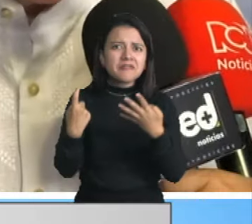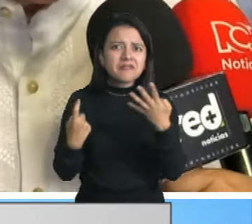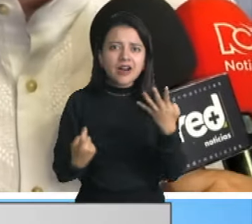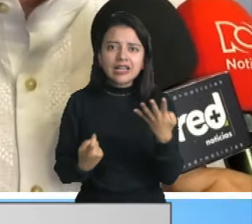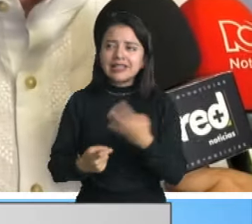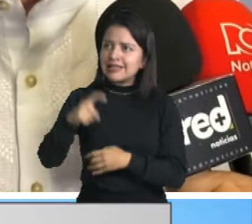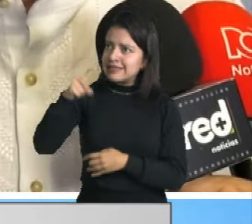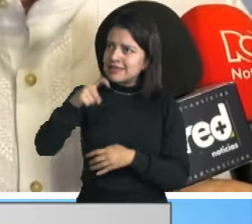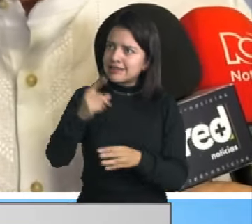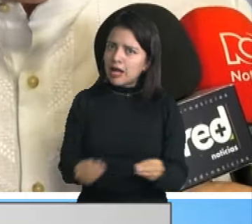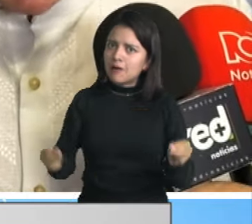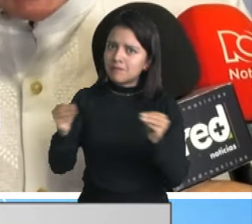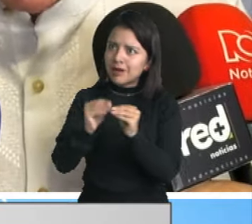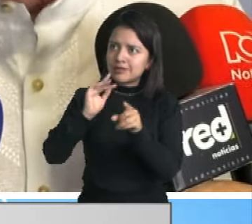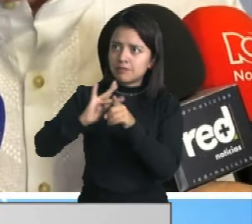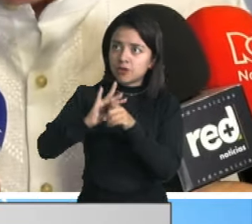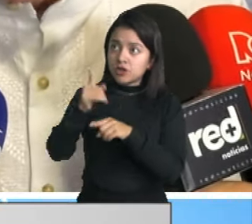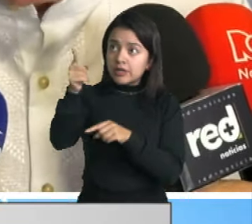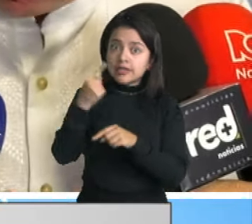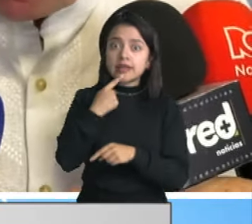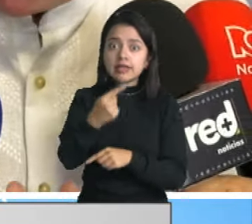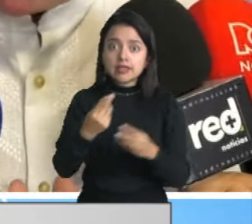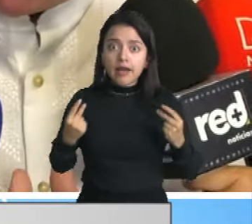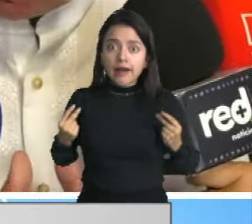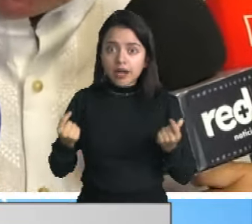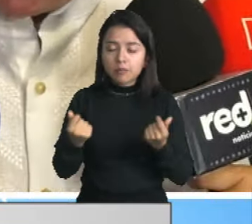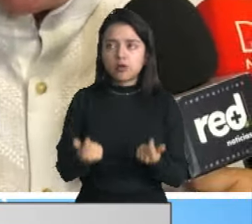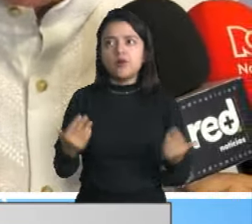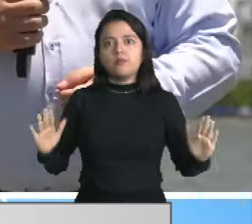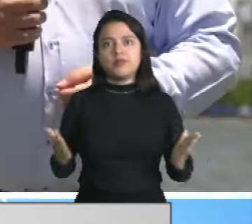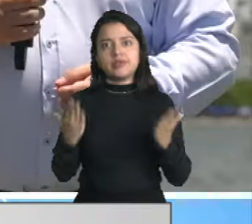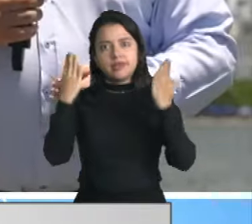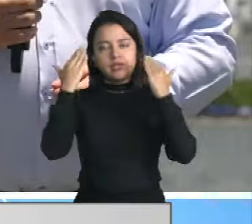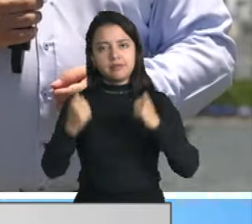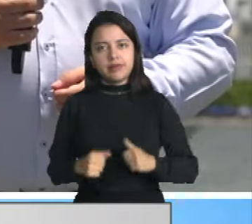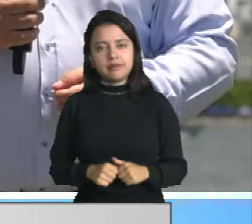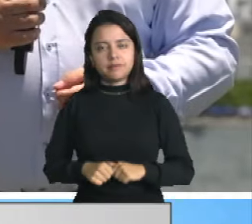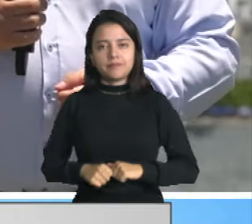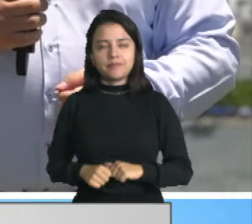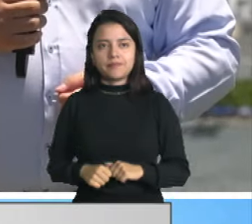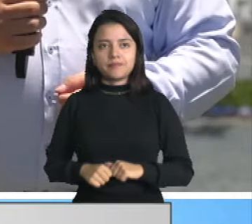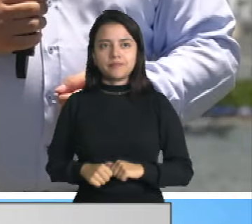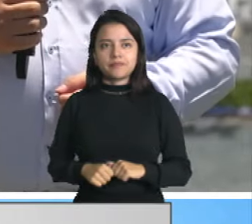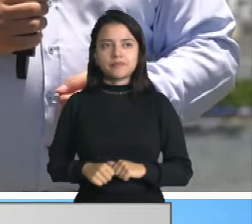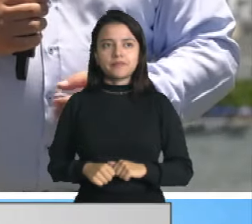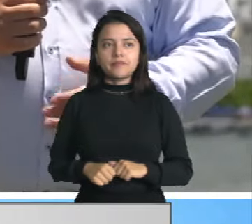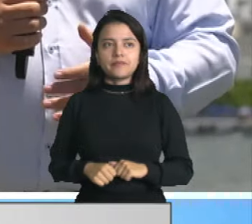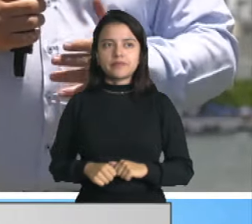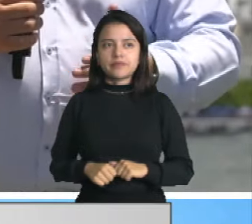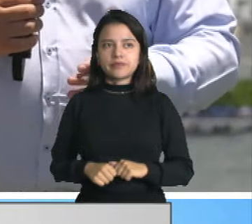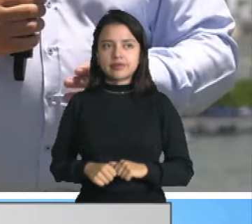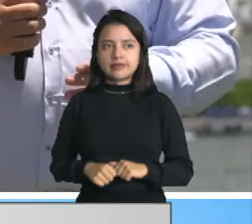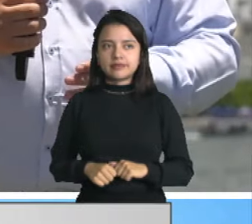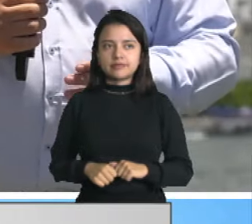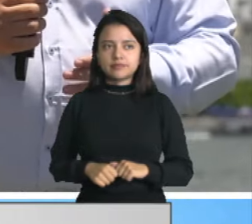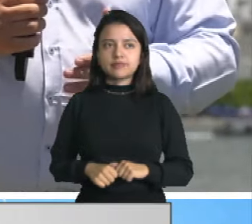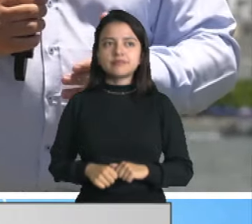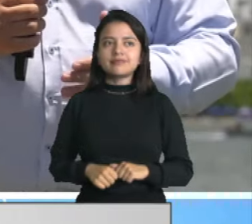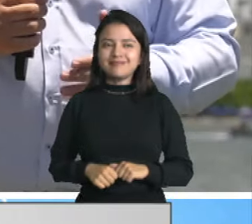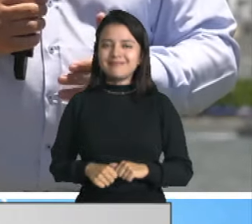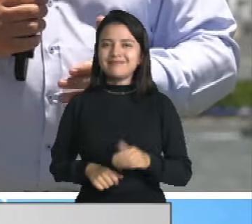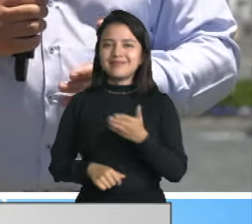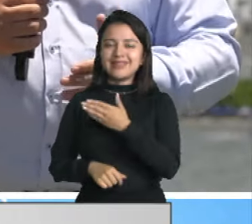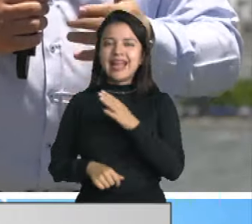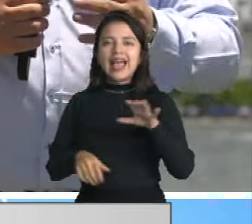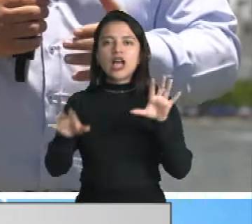Eso resuelve buena parte de los problemas que Colombia tiene hoy. Y al terminar la Convención Internacional de Seguros aquí en Cartagena,